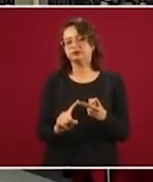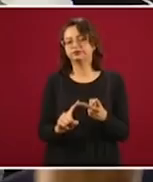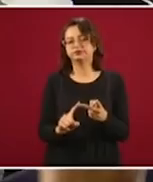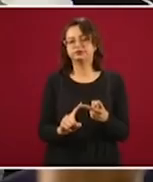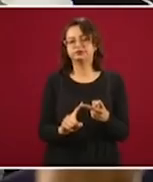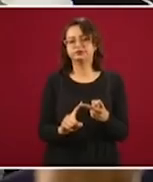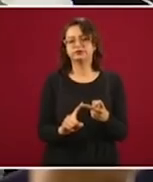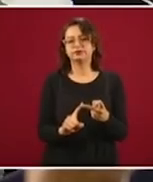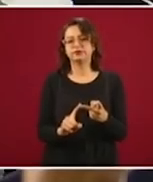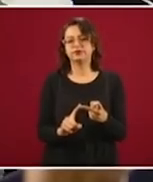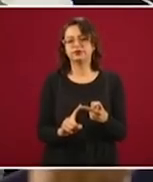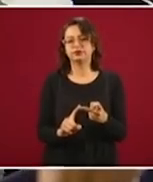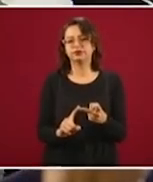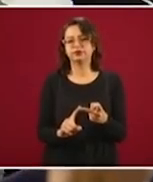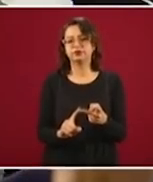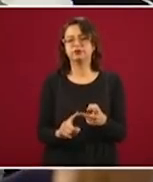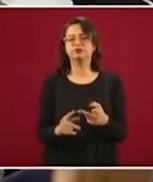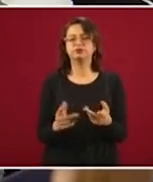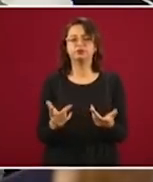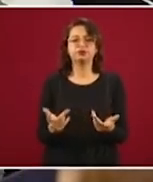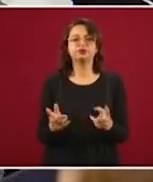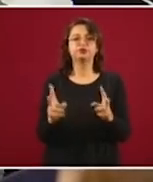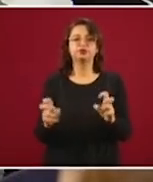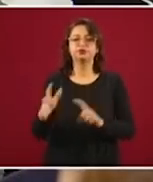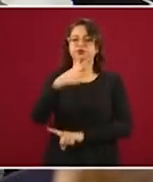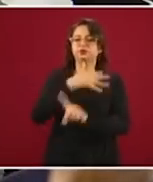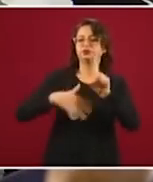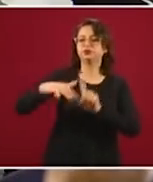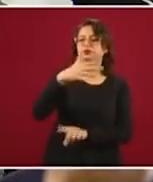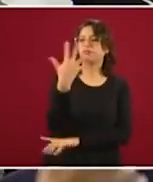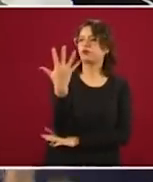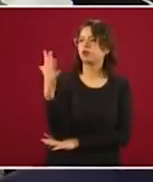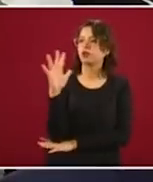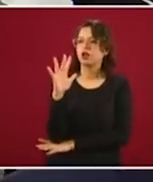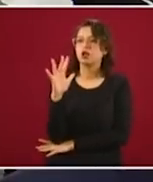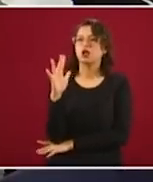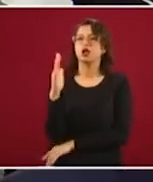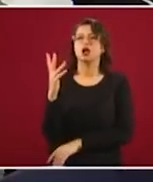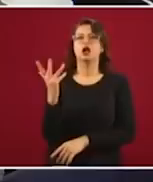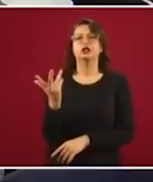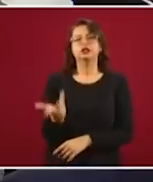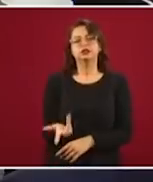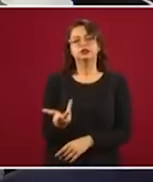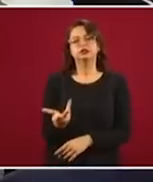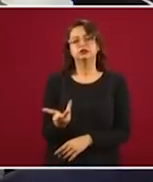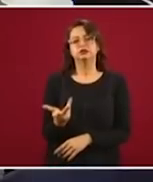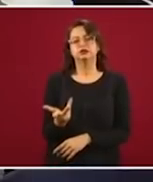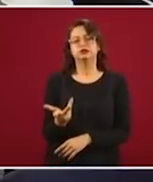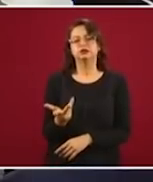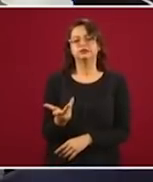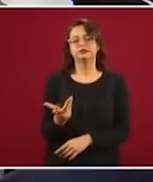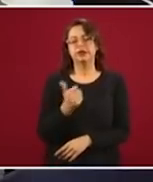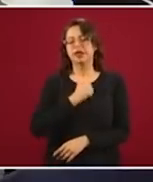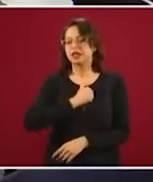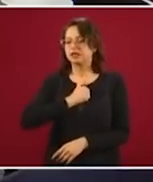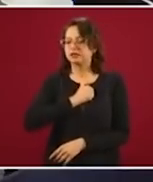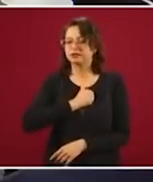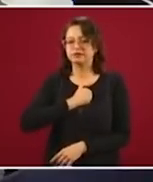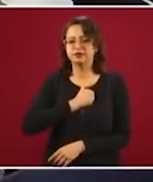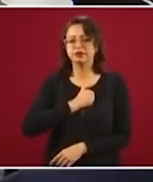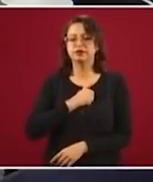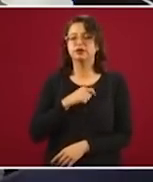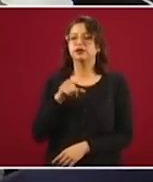a al medio ambiente. Desafortunadamente, hace unos días, después de haber encontrado a uno de los